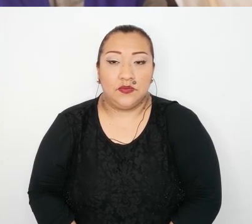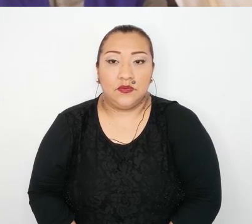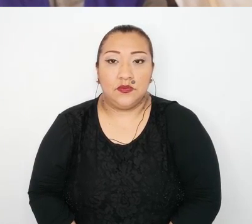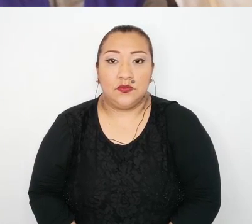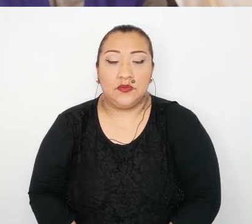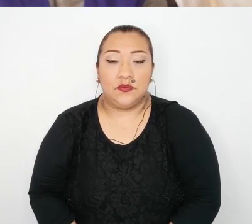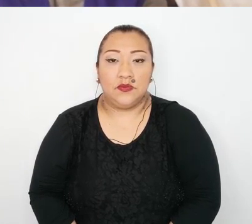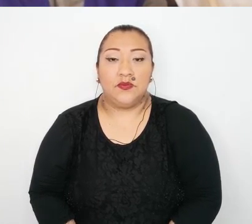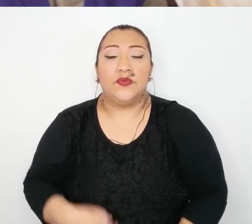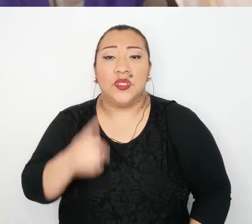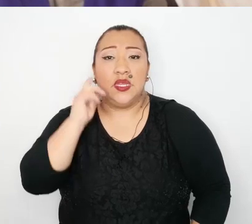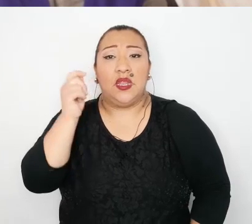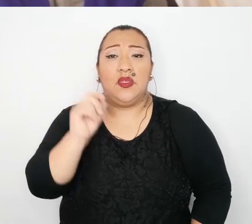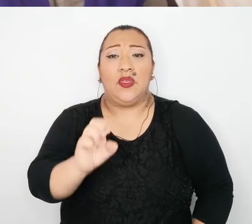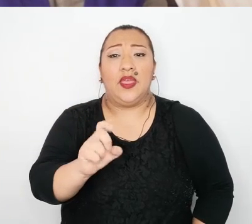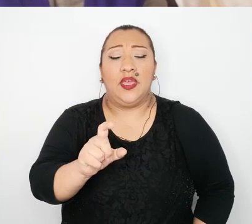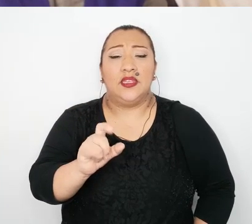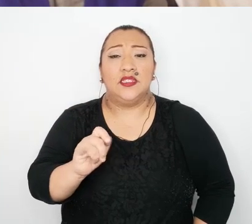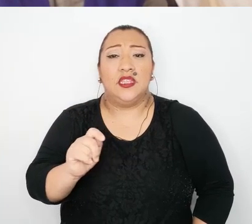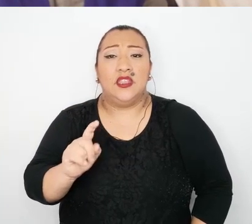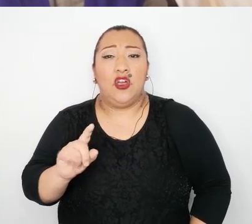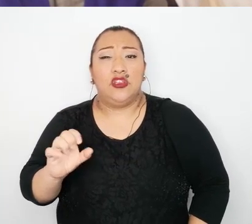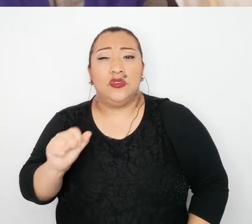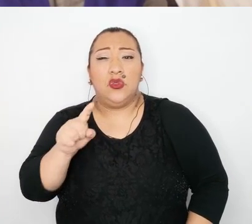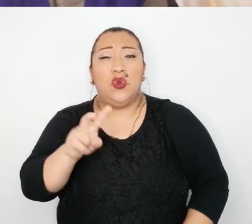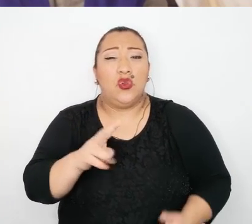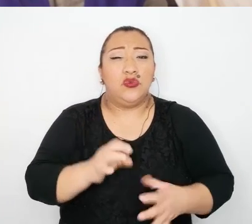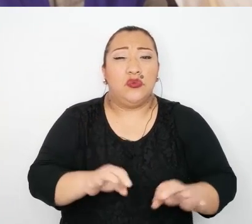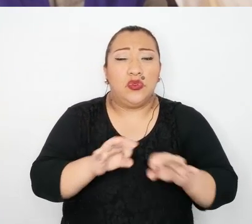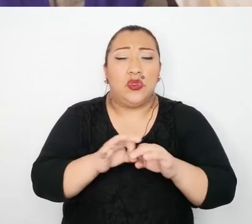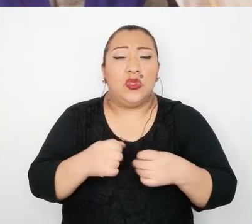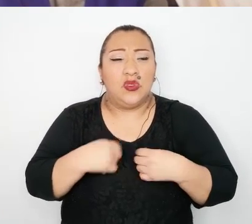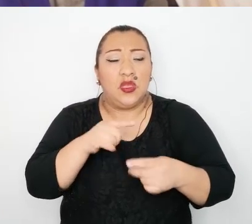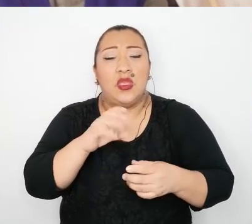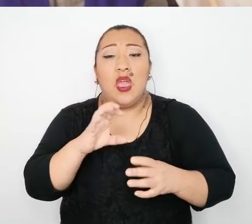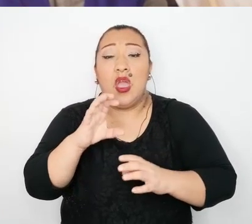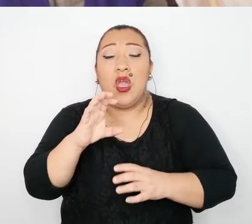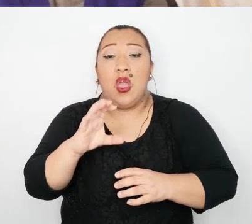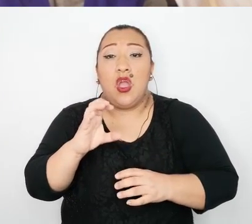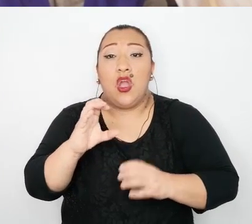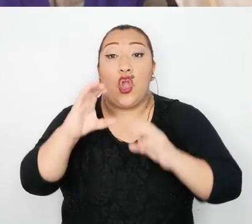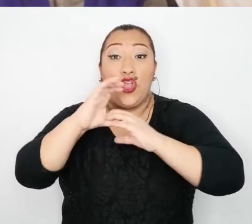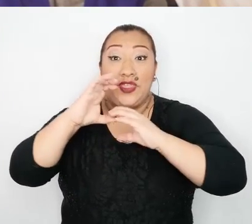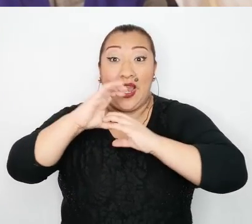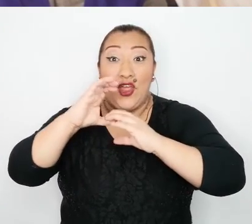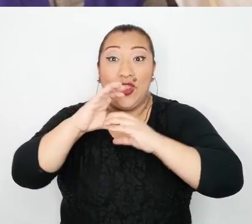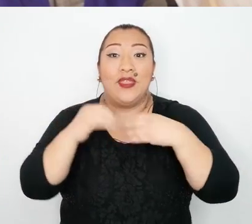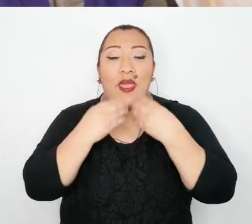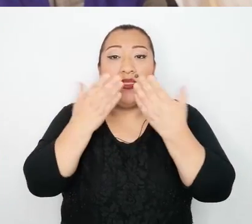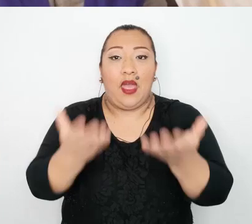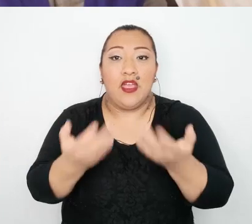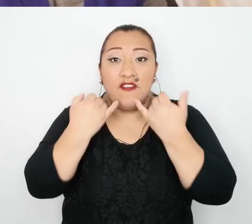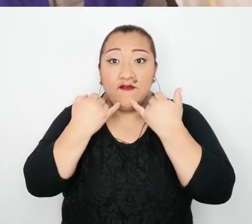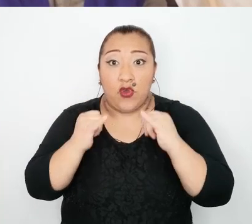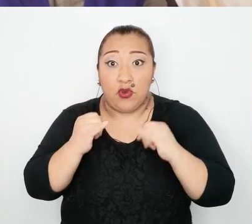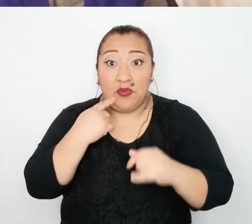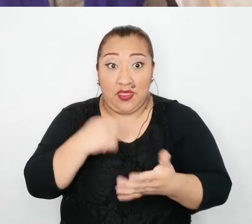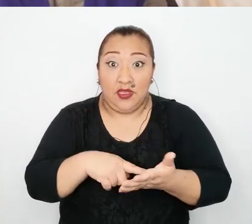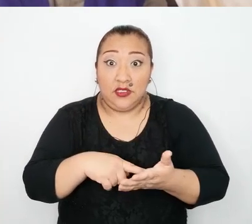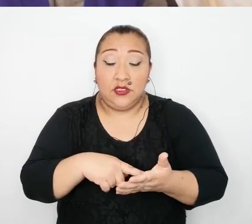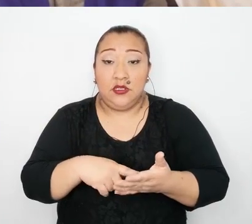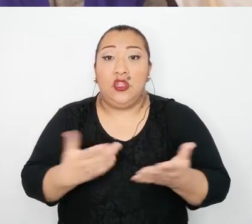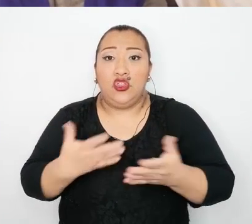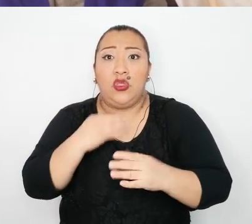O de repente... ¿Qué tal? Buen día. Jessica Lara de Exitosa. Solo dos cosas puntuales. La primera es que la Contraloría de la República ya habría emitido un